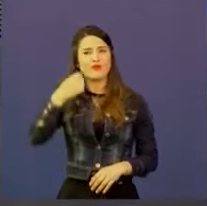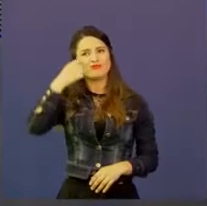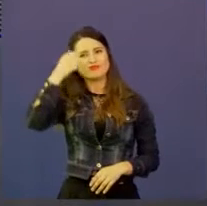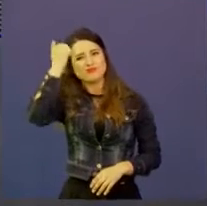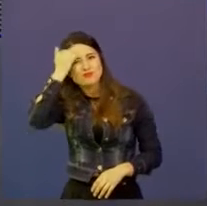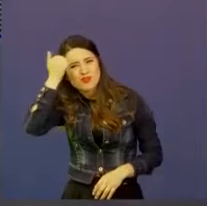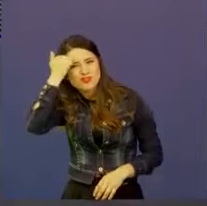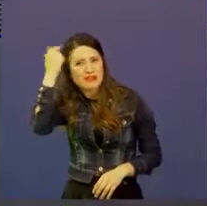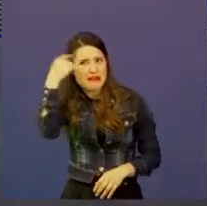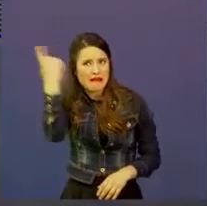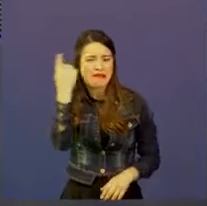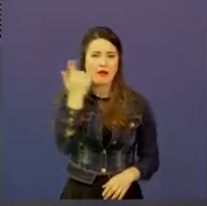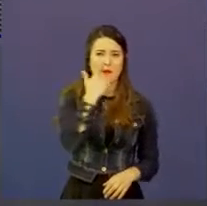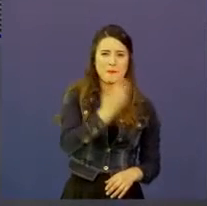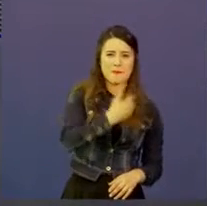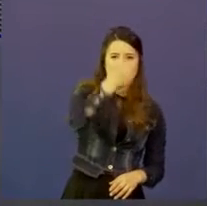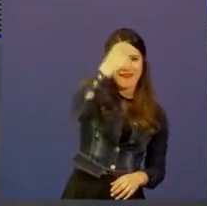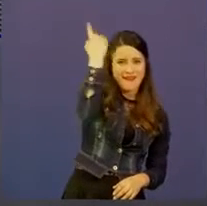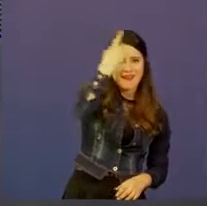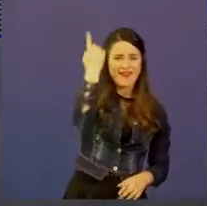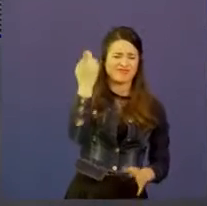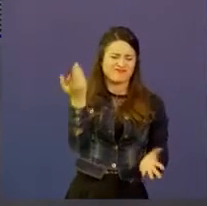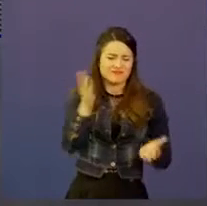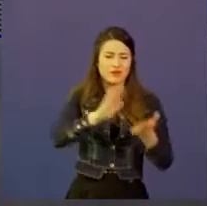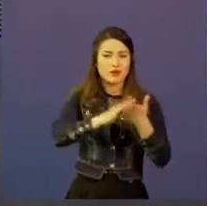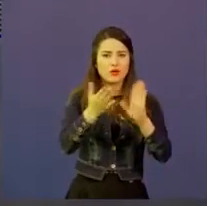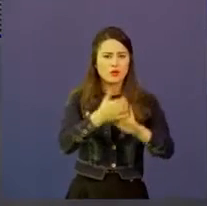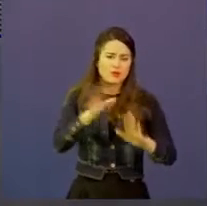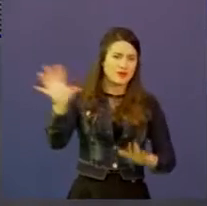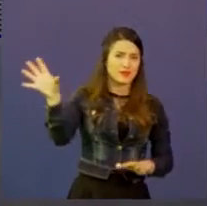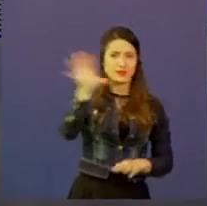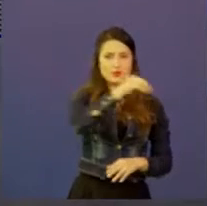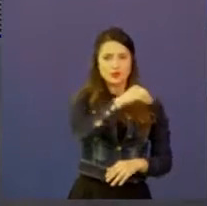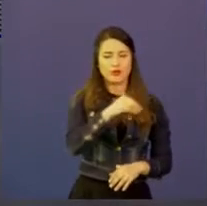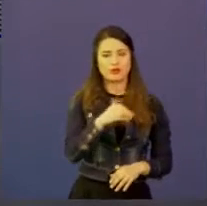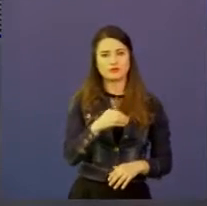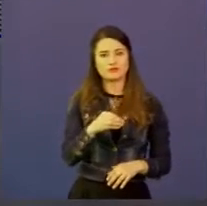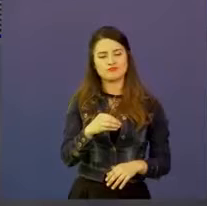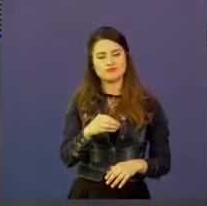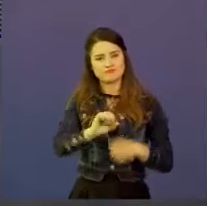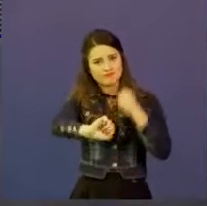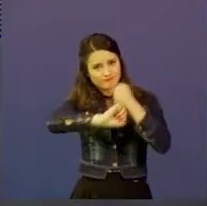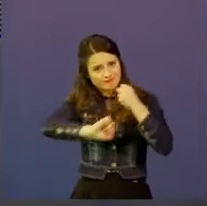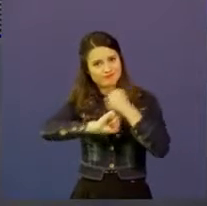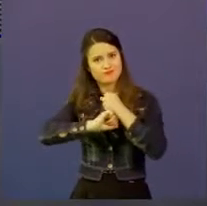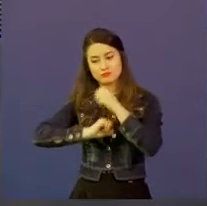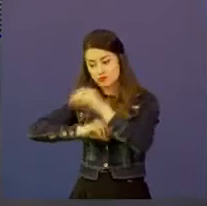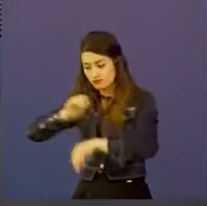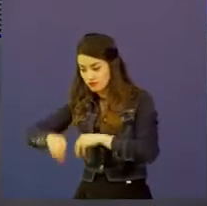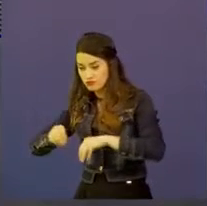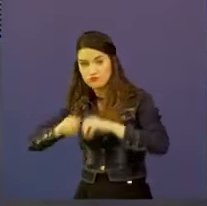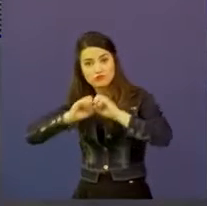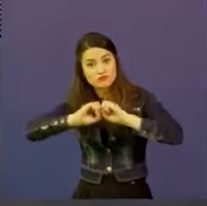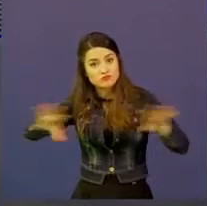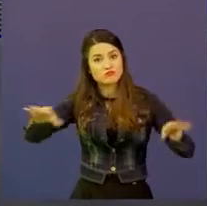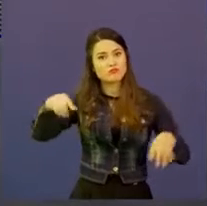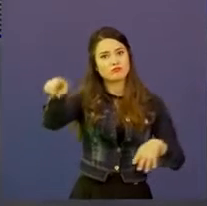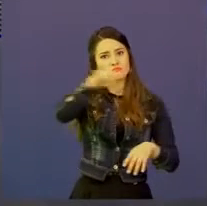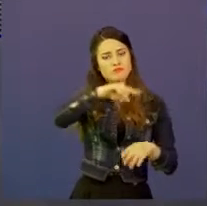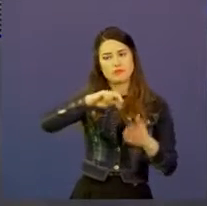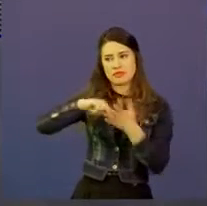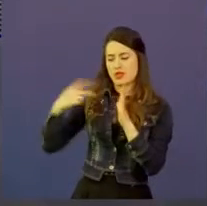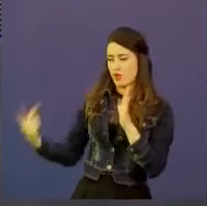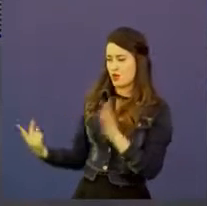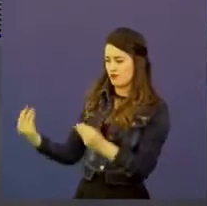podemos lograr tener una comunidad que realmente se apropie de la tecnología de manera responsable y de